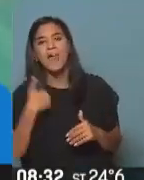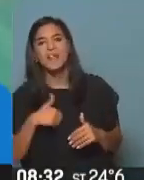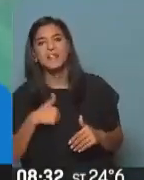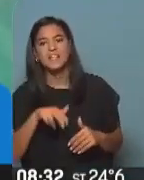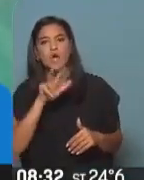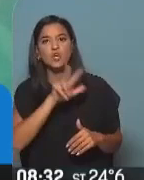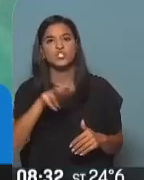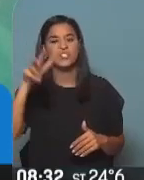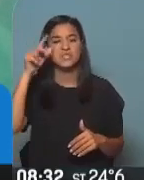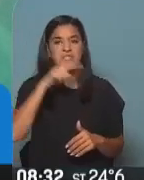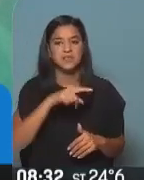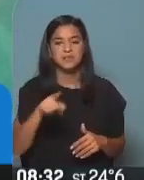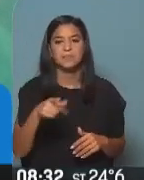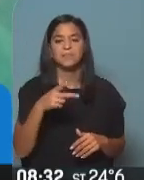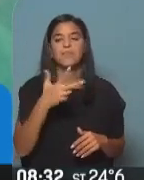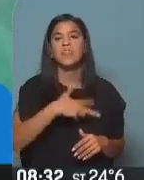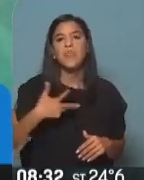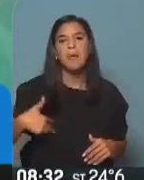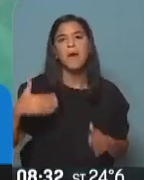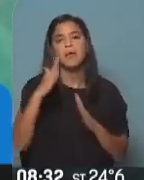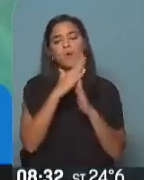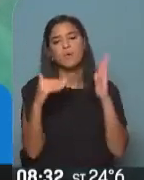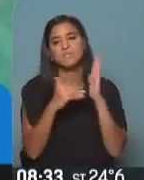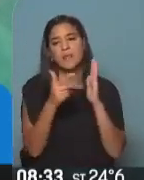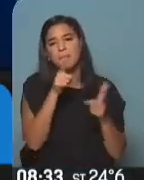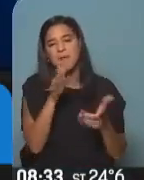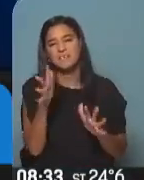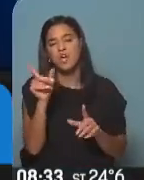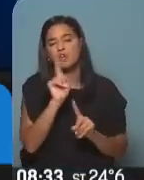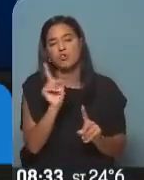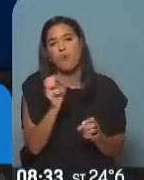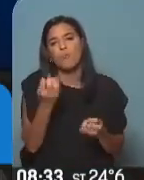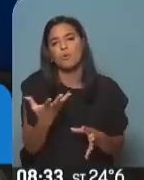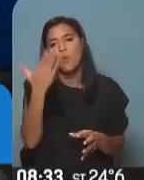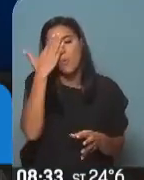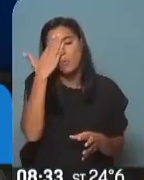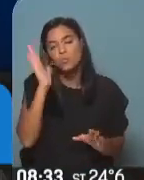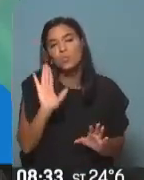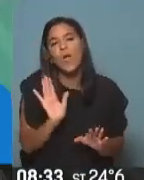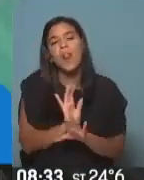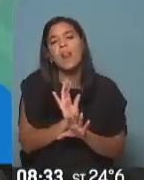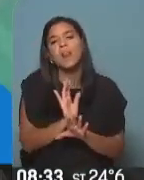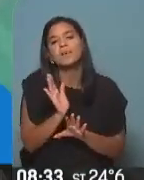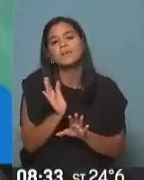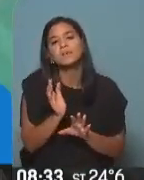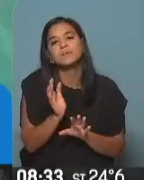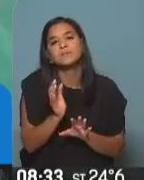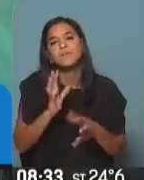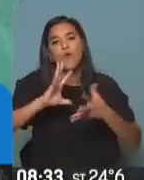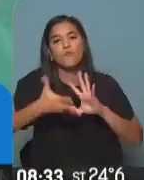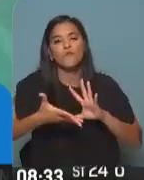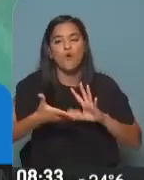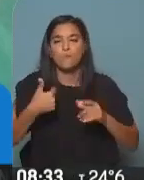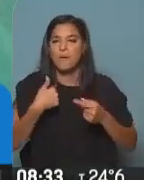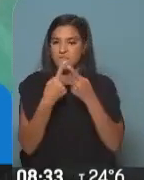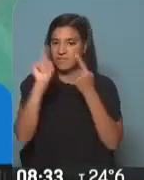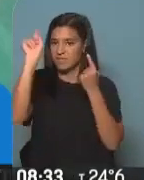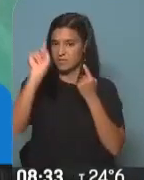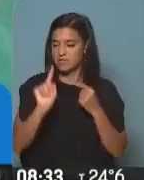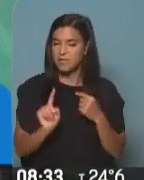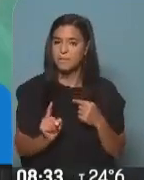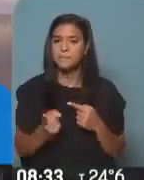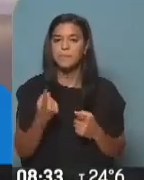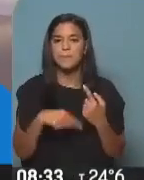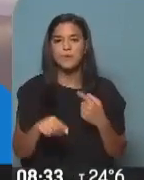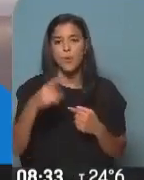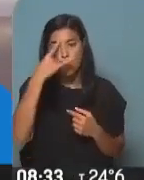Yo no me quiero parecer a Dinamarca o Nueva Zelanda, porque culturalmente y nuestra forma de ser es absolutamente distinta.